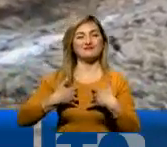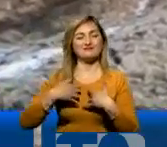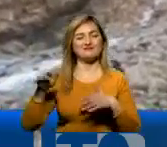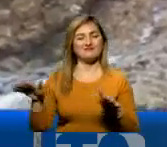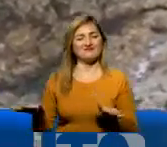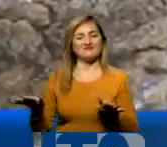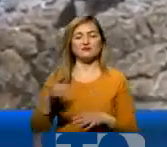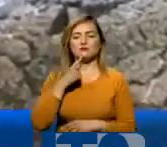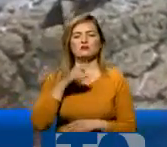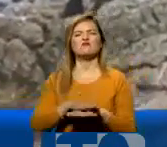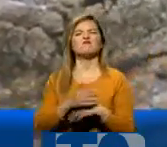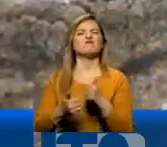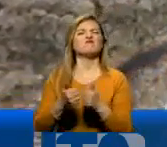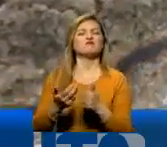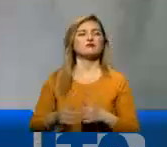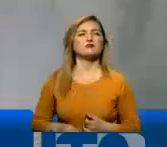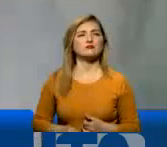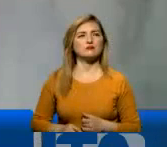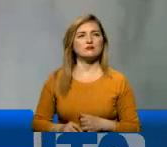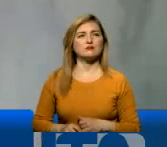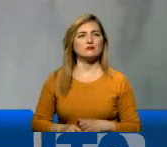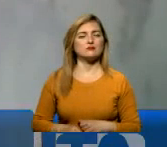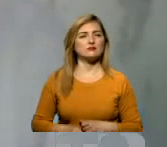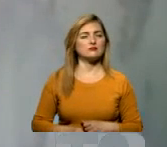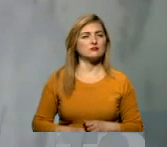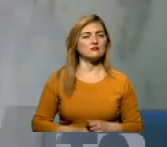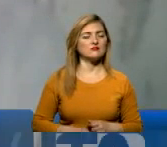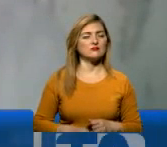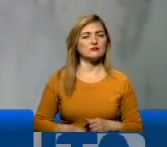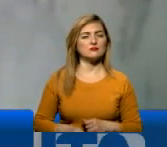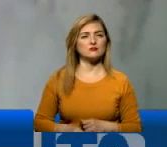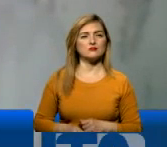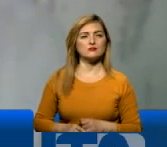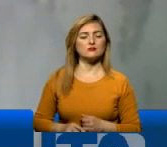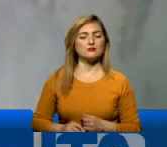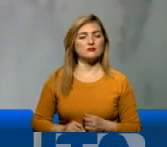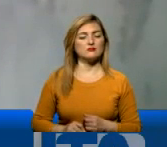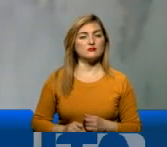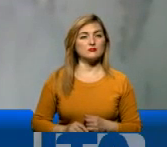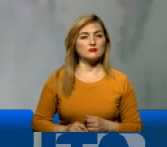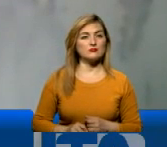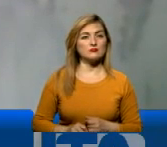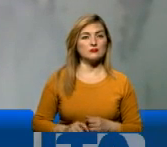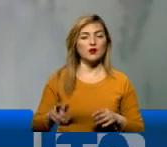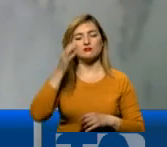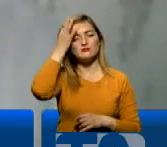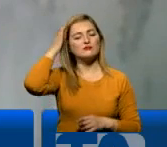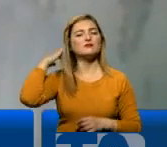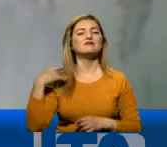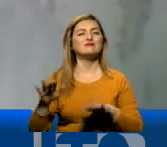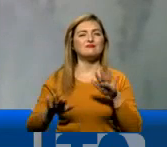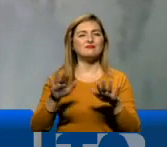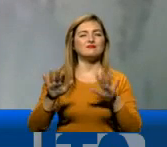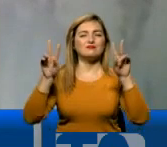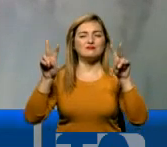la posible causa de esta rara condición. Posiblemente este individuo, este pingüino, es una condición de